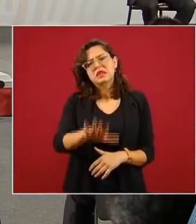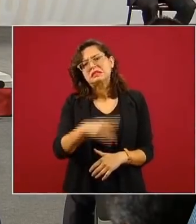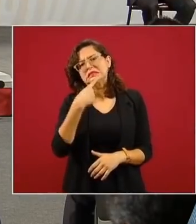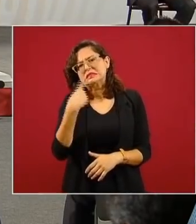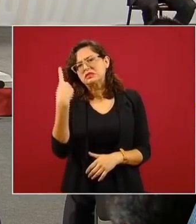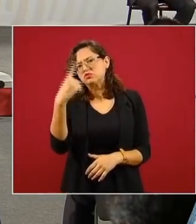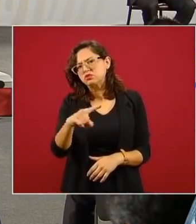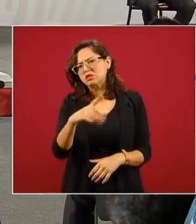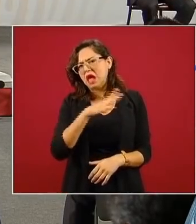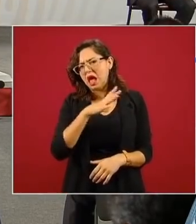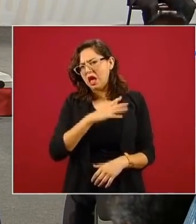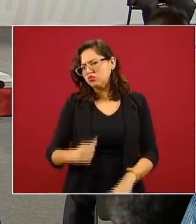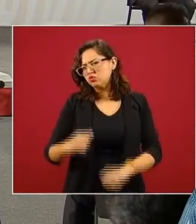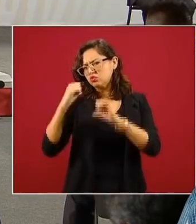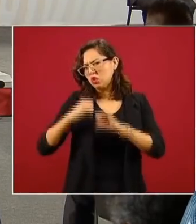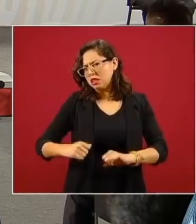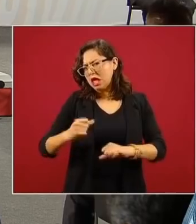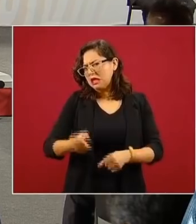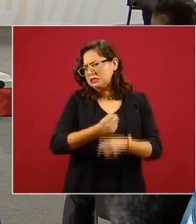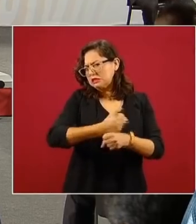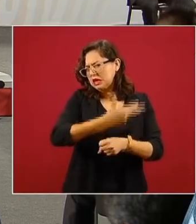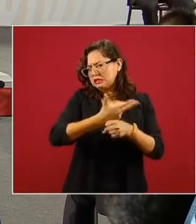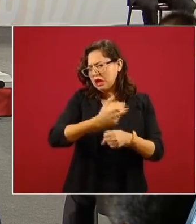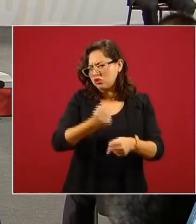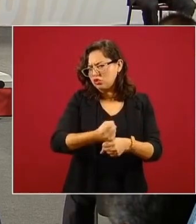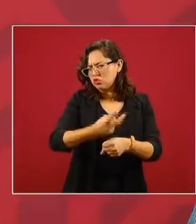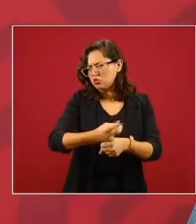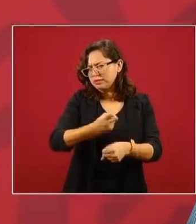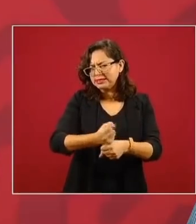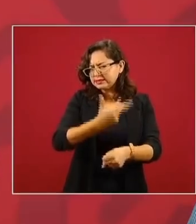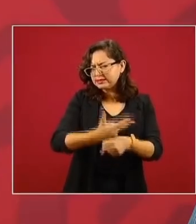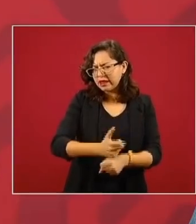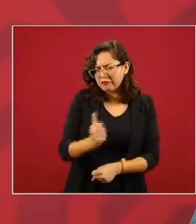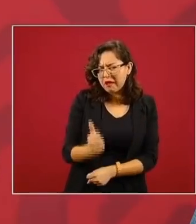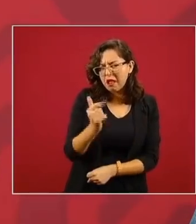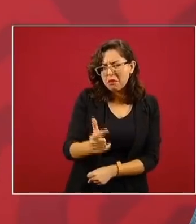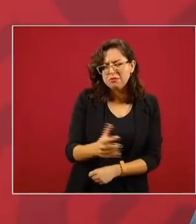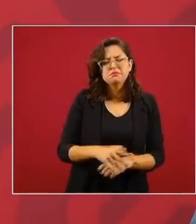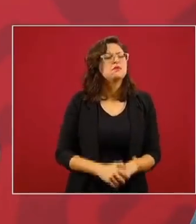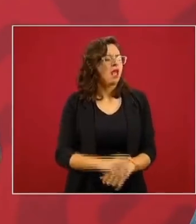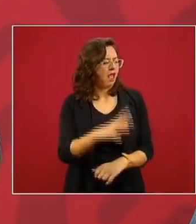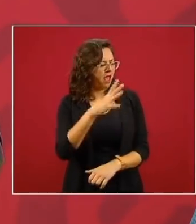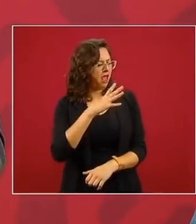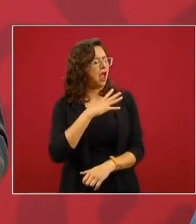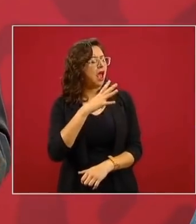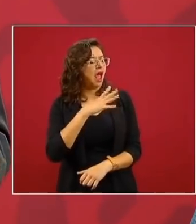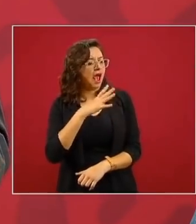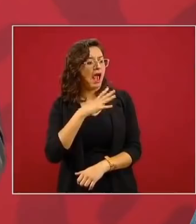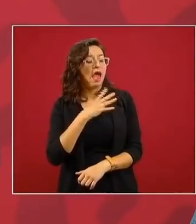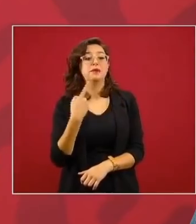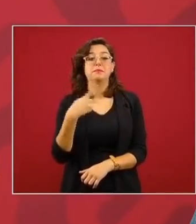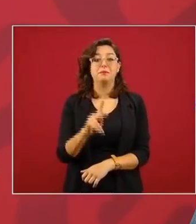secretarios, subsecretarios. De todo, pero para no caer en lo